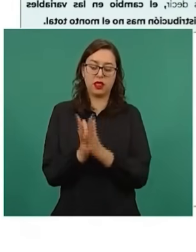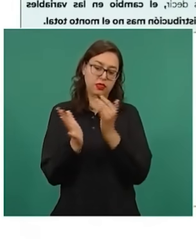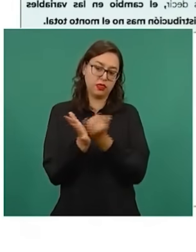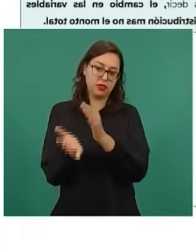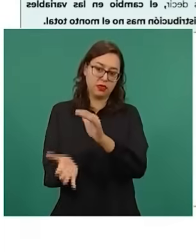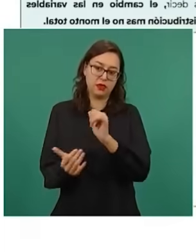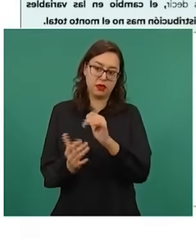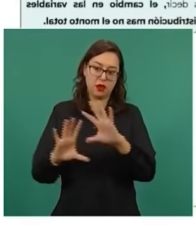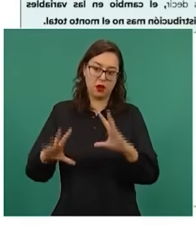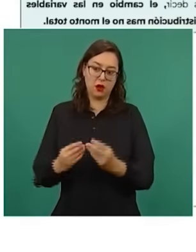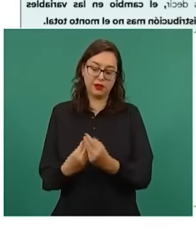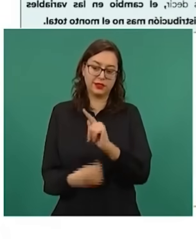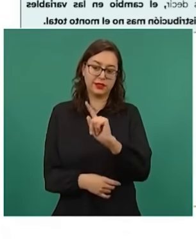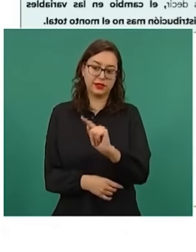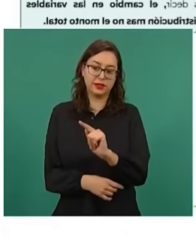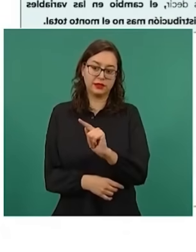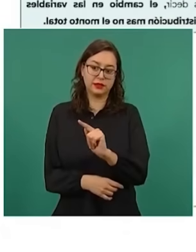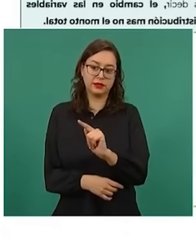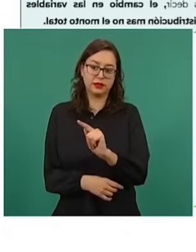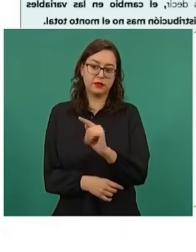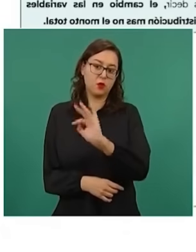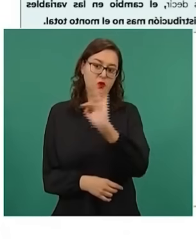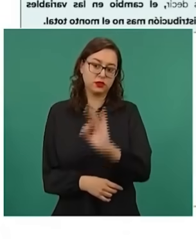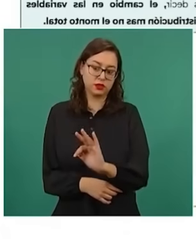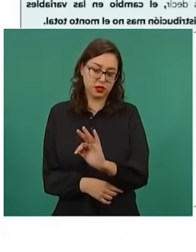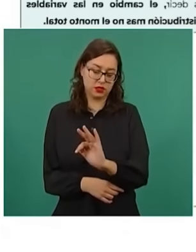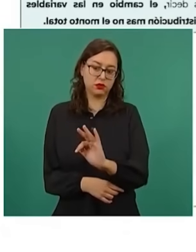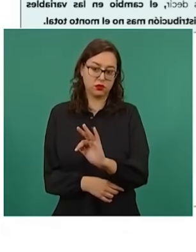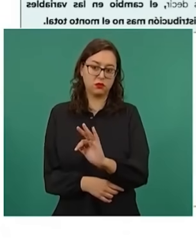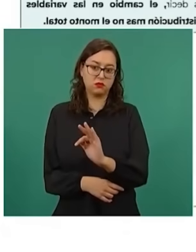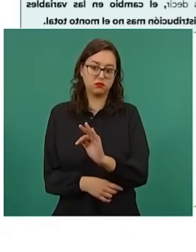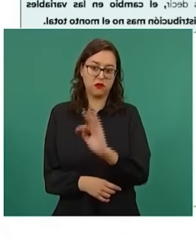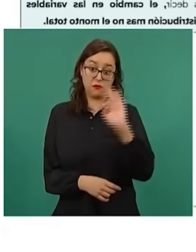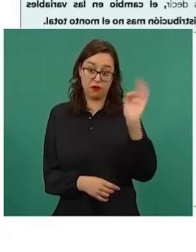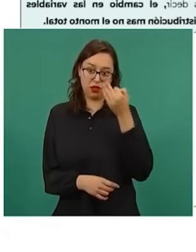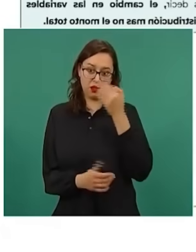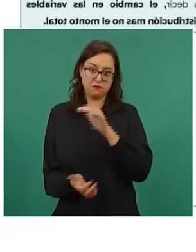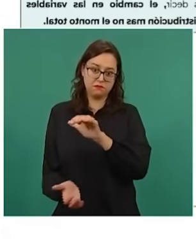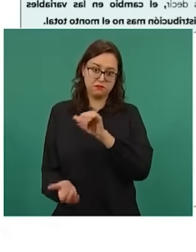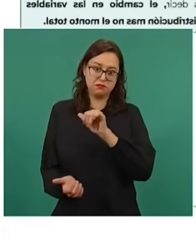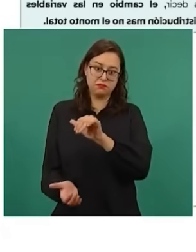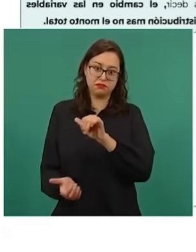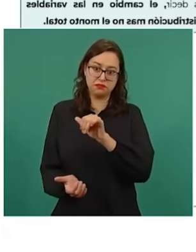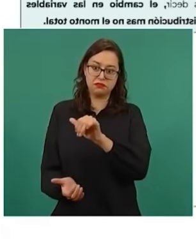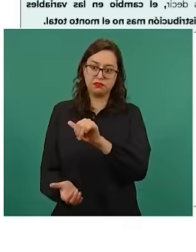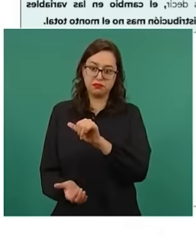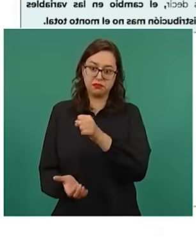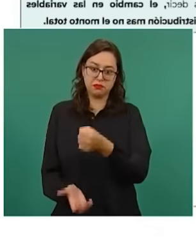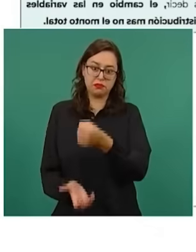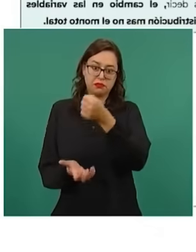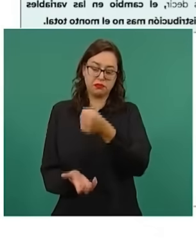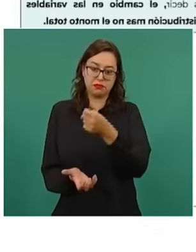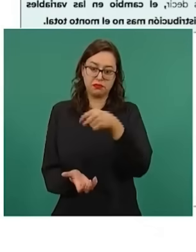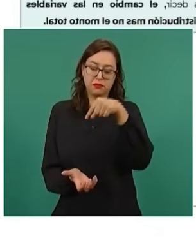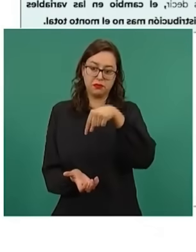imprimió cerca del 40% de todos los dólares en existencia en tan solo un año cuál año año